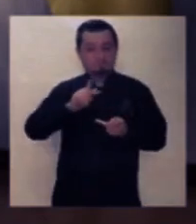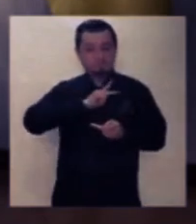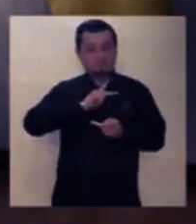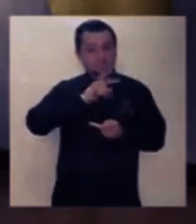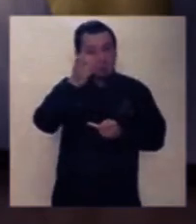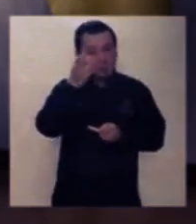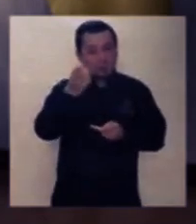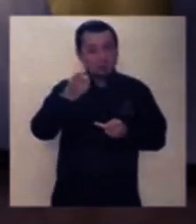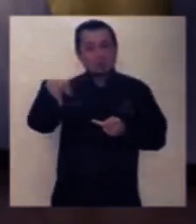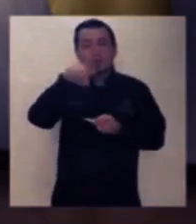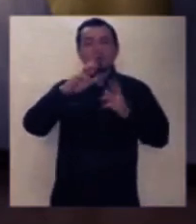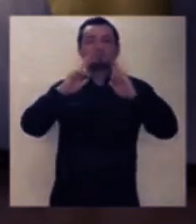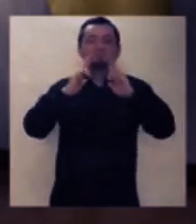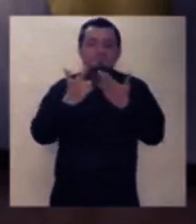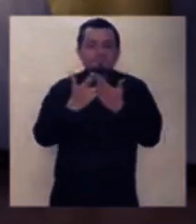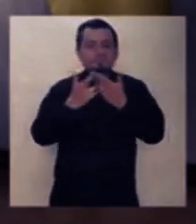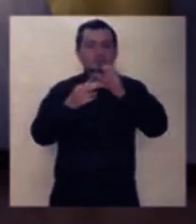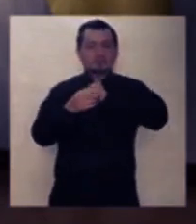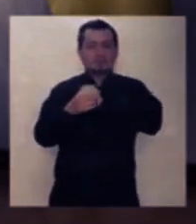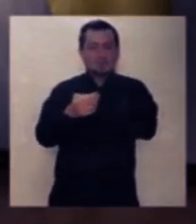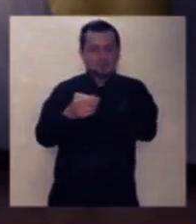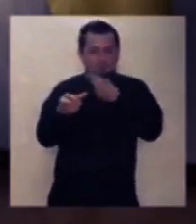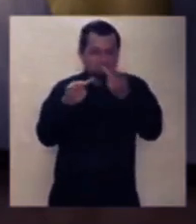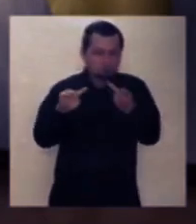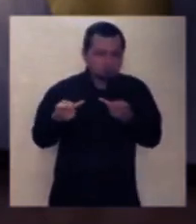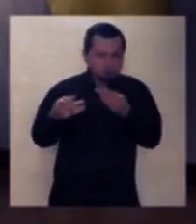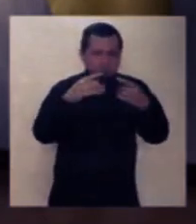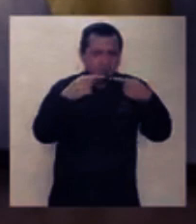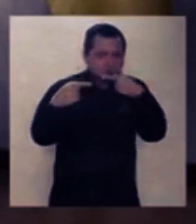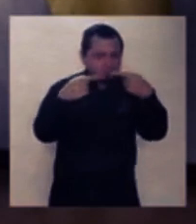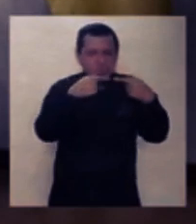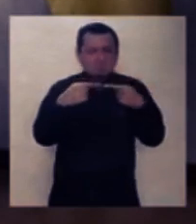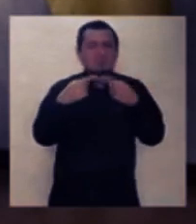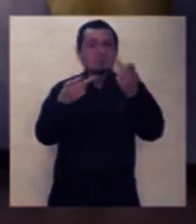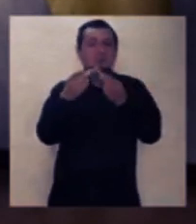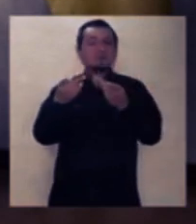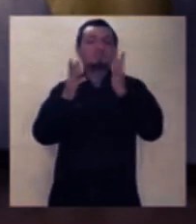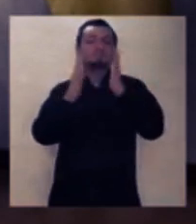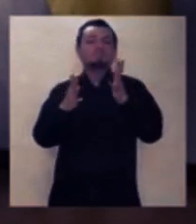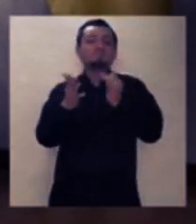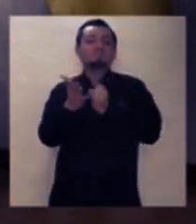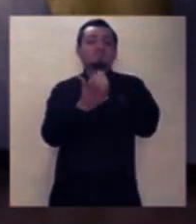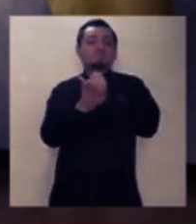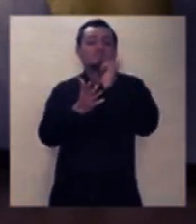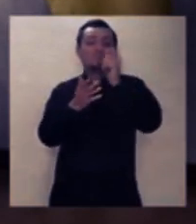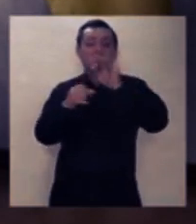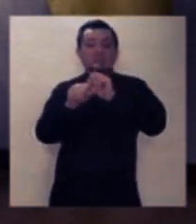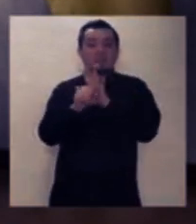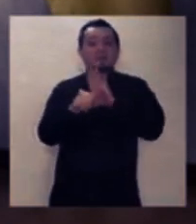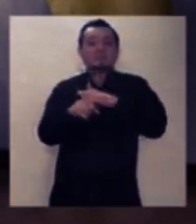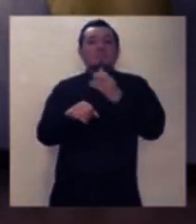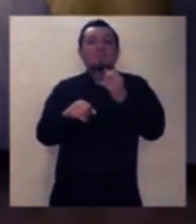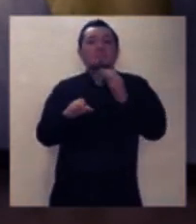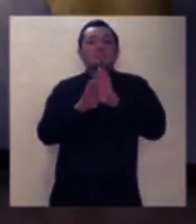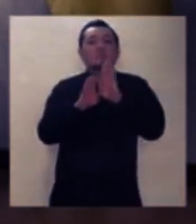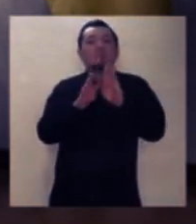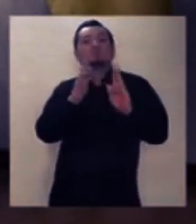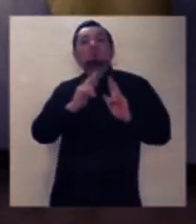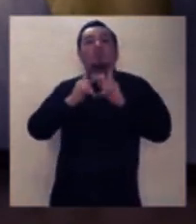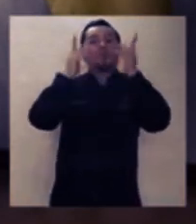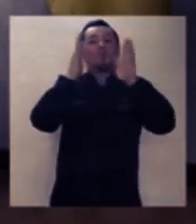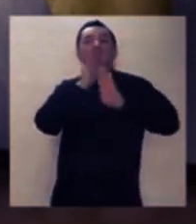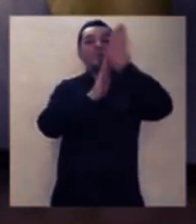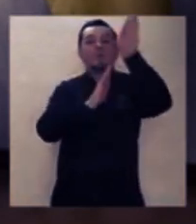así. Por eso, la Mesa de Salud ha llegado a la conclusión de que es el momento de ajustar la estrategia para evitar que la pandemia se salga de